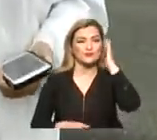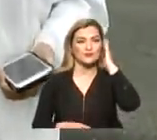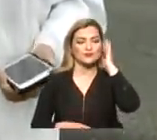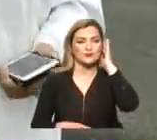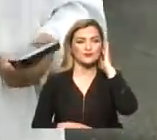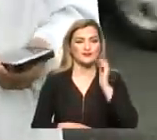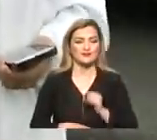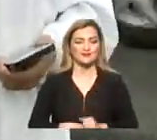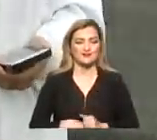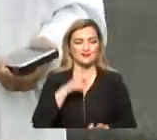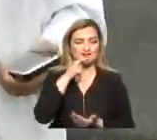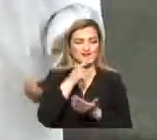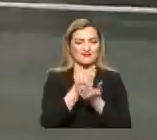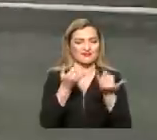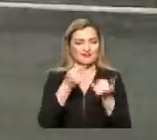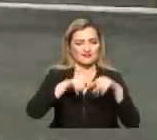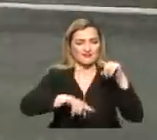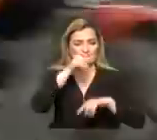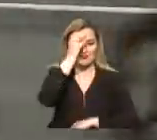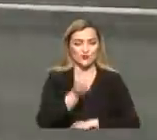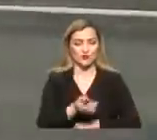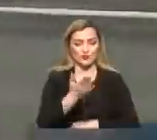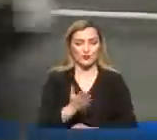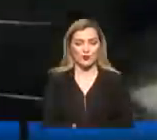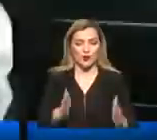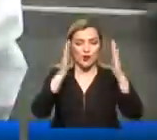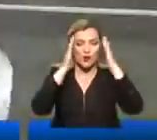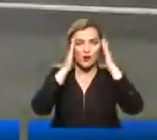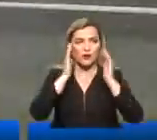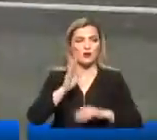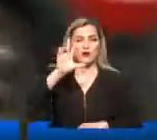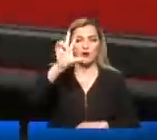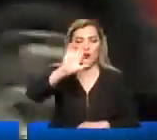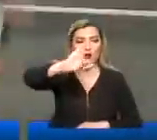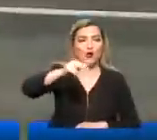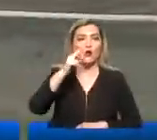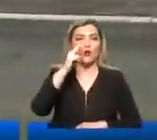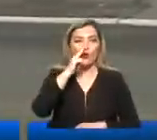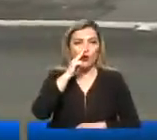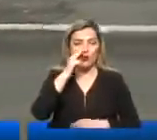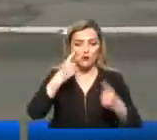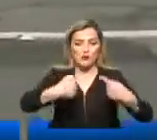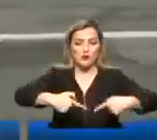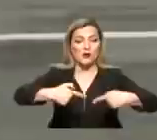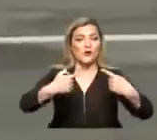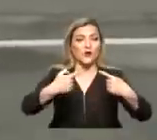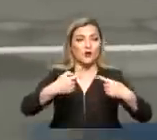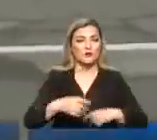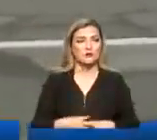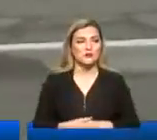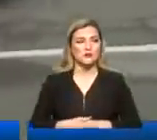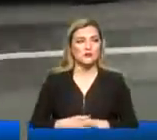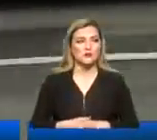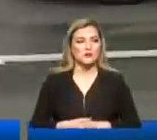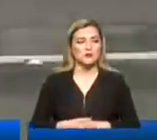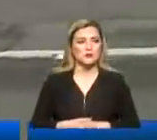Así es, Fer, amigos, muy buenos días. Presten mucha atención porque desde este 3 de junio el peaje de aquí de la autopista